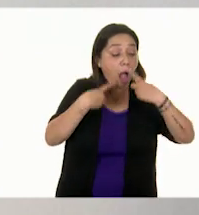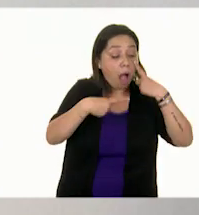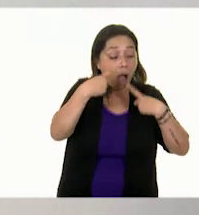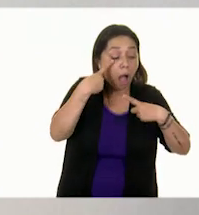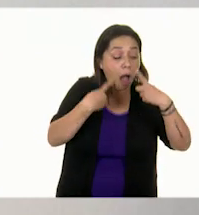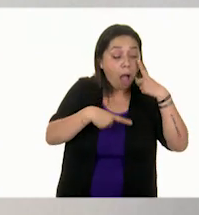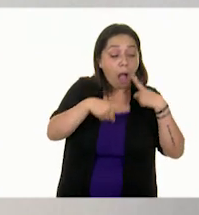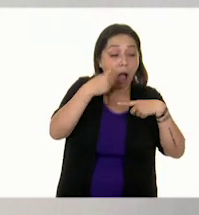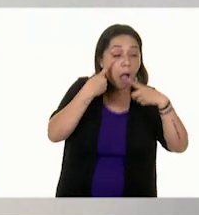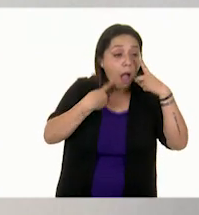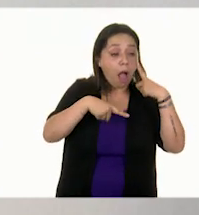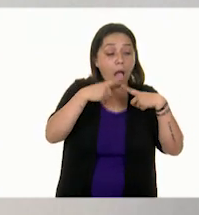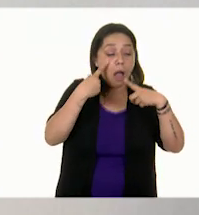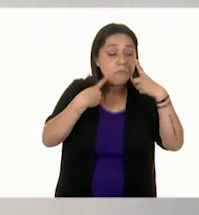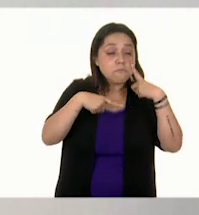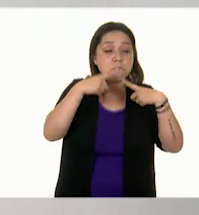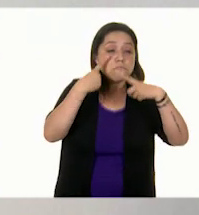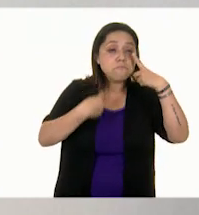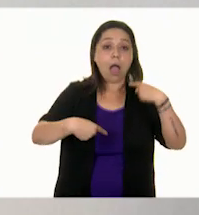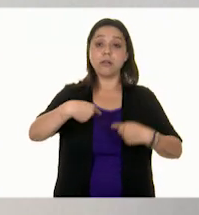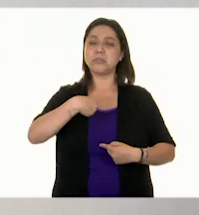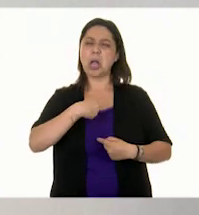llanto, yo